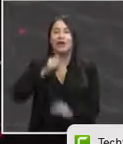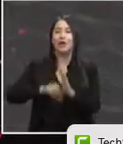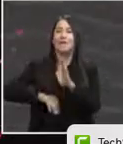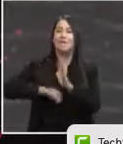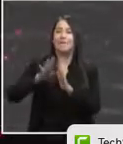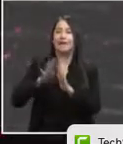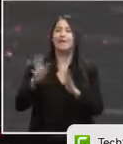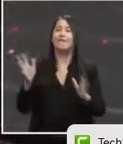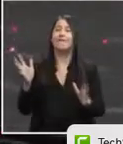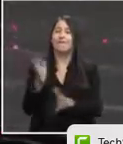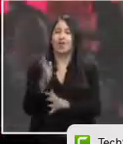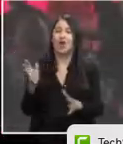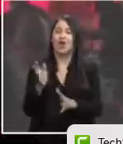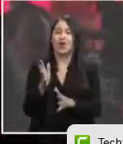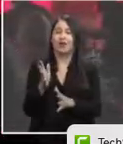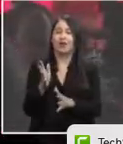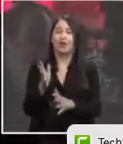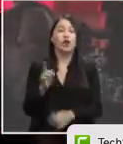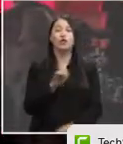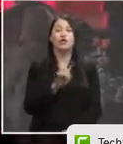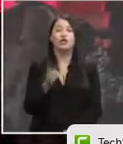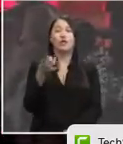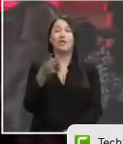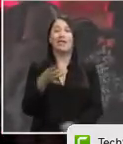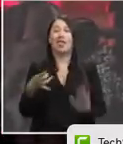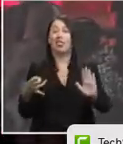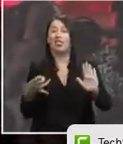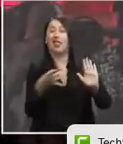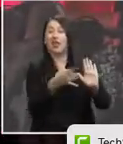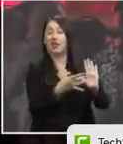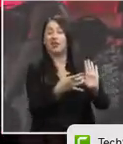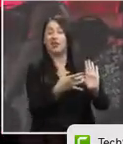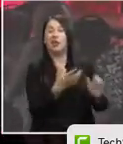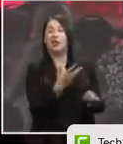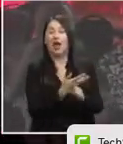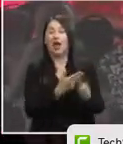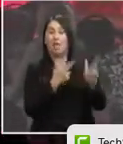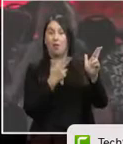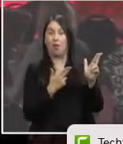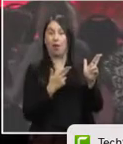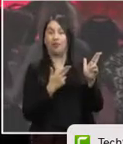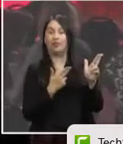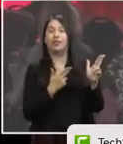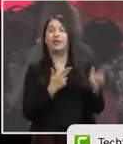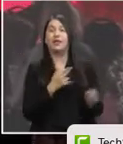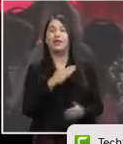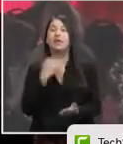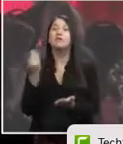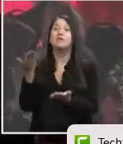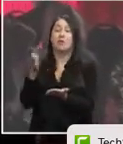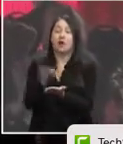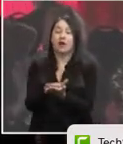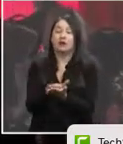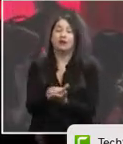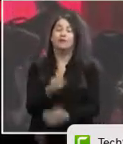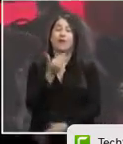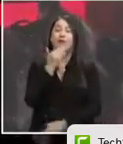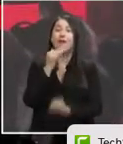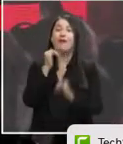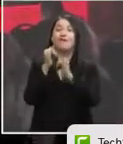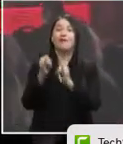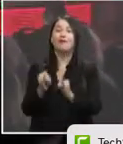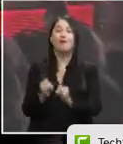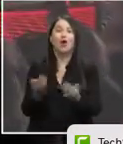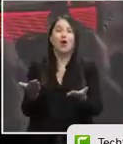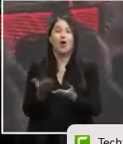más violenta, no solo en materia de delitos, con presencia de armas y muertes, sino que también en la forma de